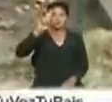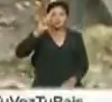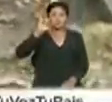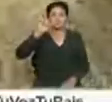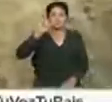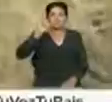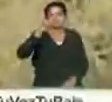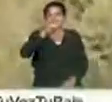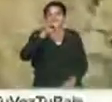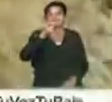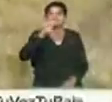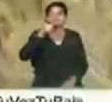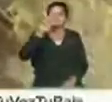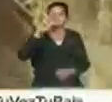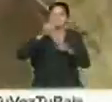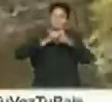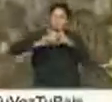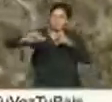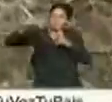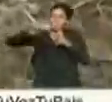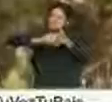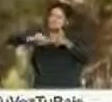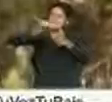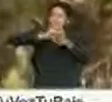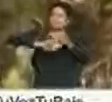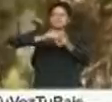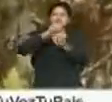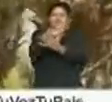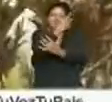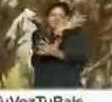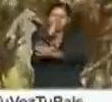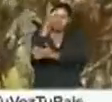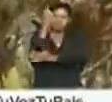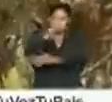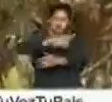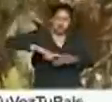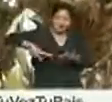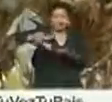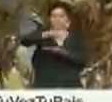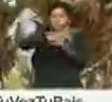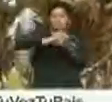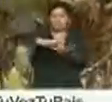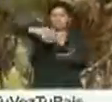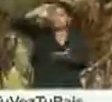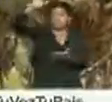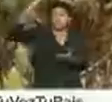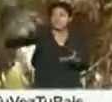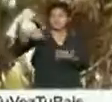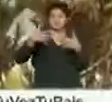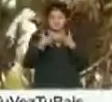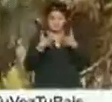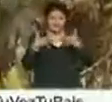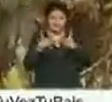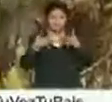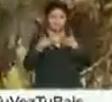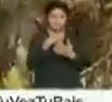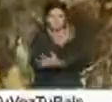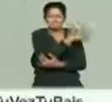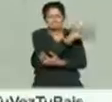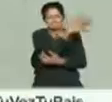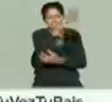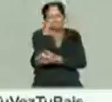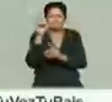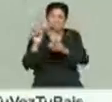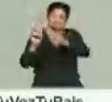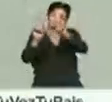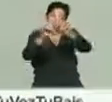de 43.000 hectáreas de bosque, lagunas y páramo. Hábitat de un sinnúmero de especies animales y vegetales y fuente